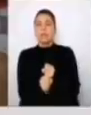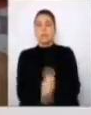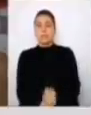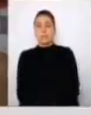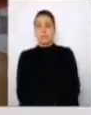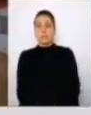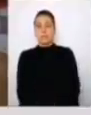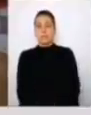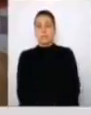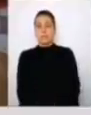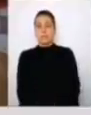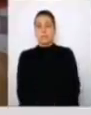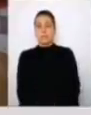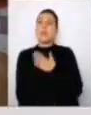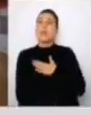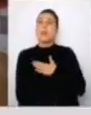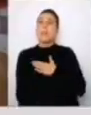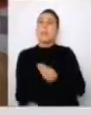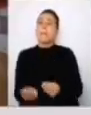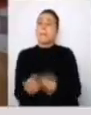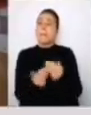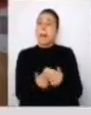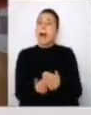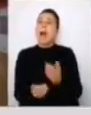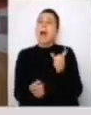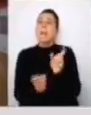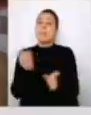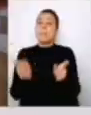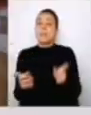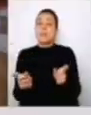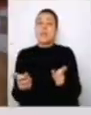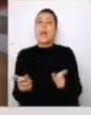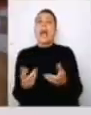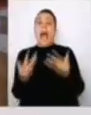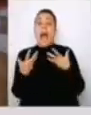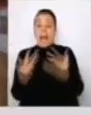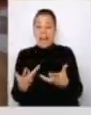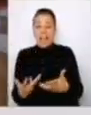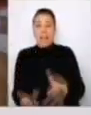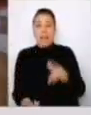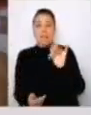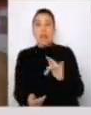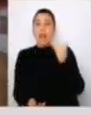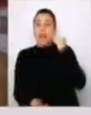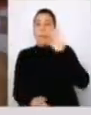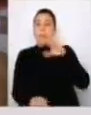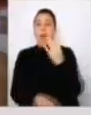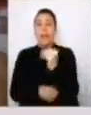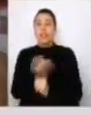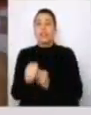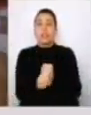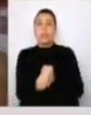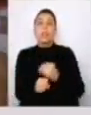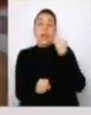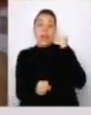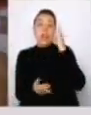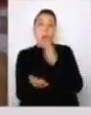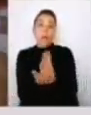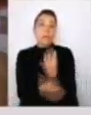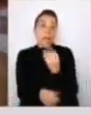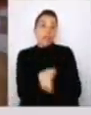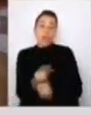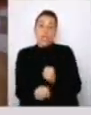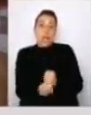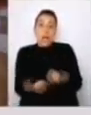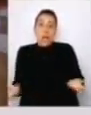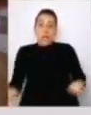extenderla a aquellos que violenten a menores de 14 años porque niños son hasta los 14 años queremos